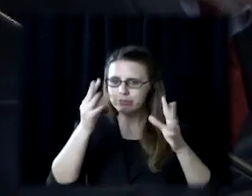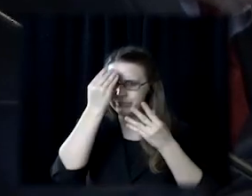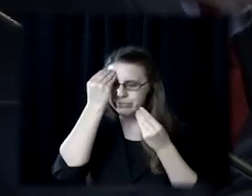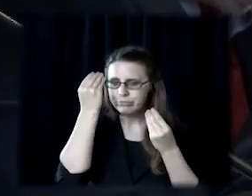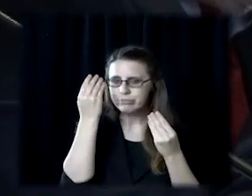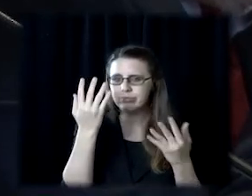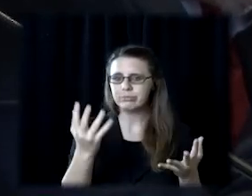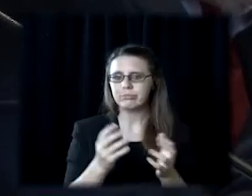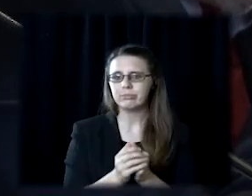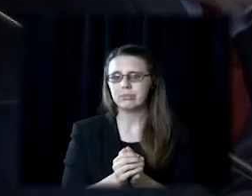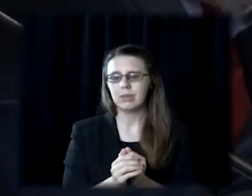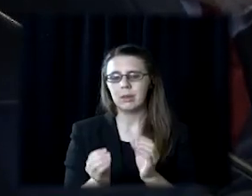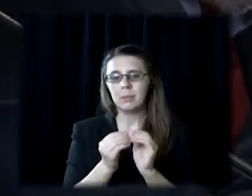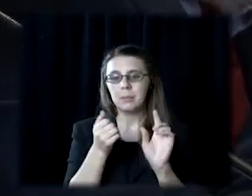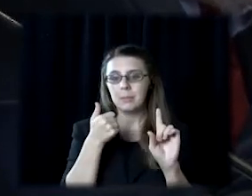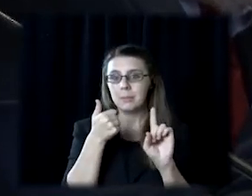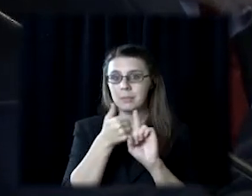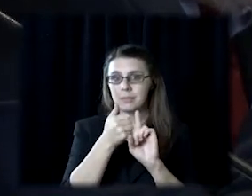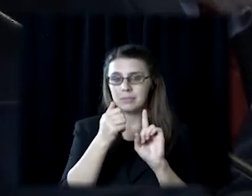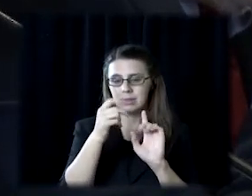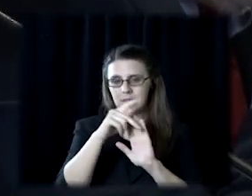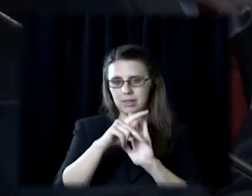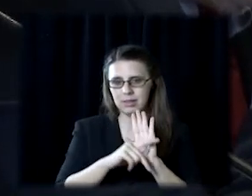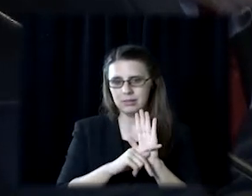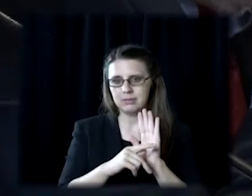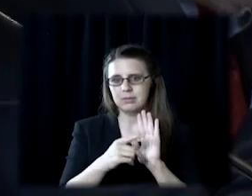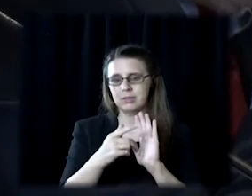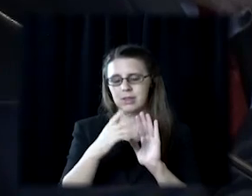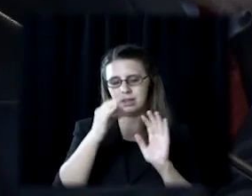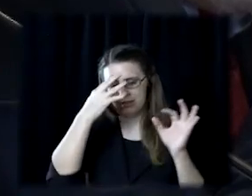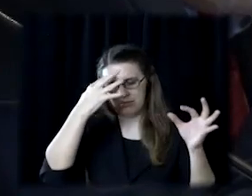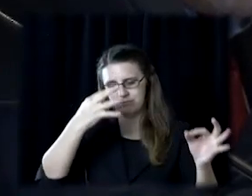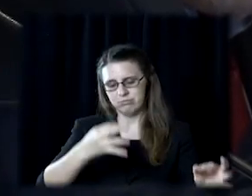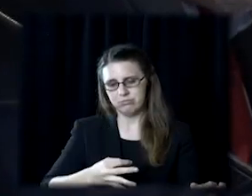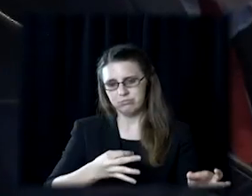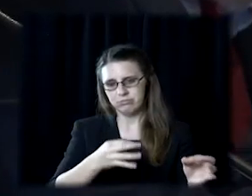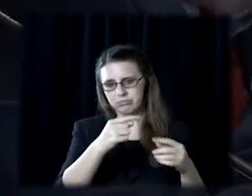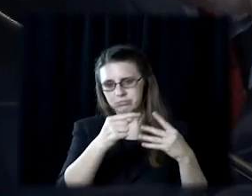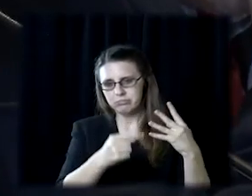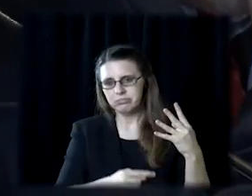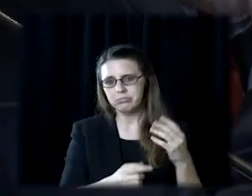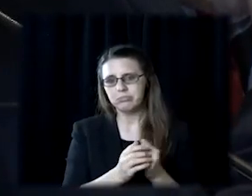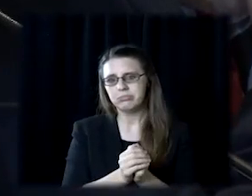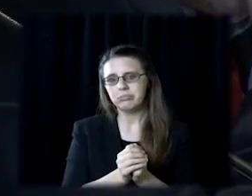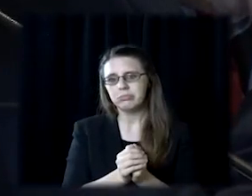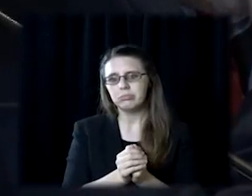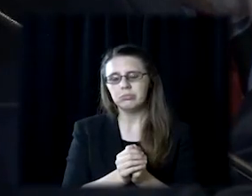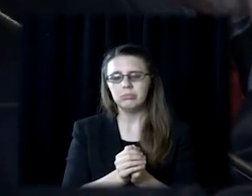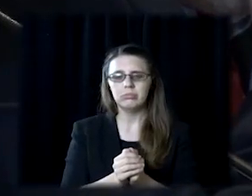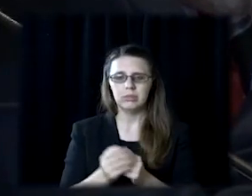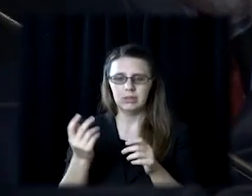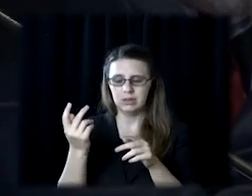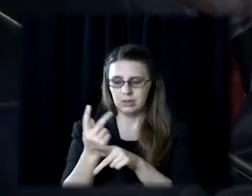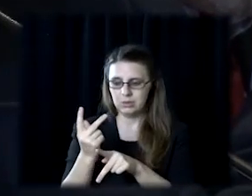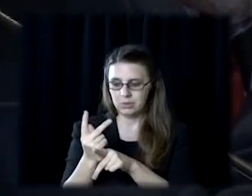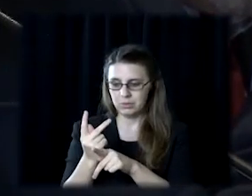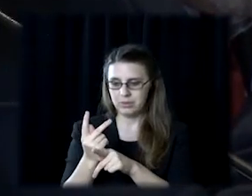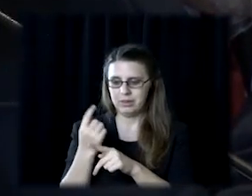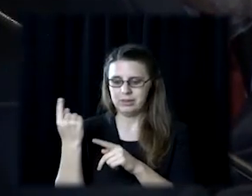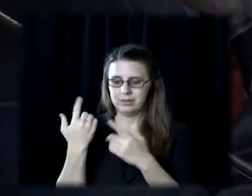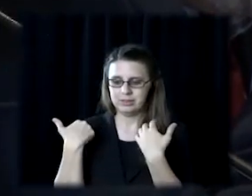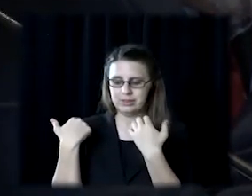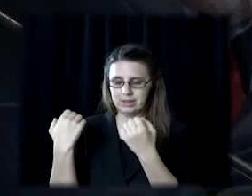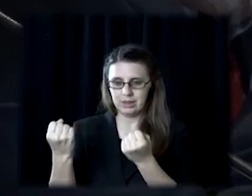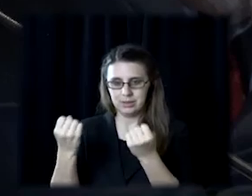para evaluar mejor el impacto de las políticas e informar la toma de decisiones. Se implementaron reformas en el cuidado de la salud y la educación